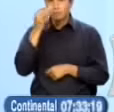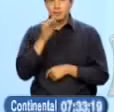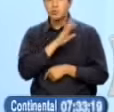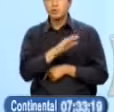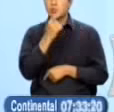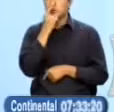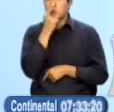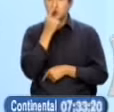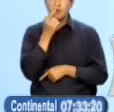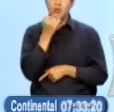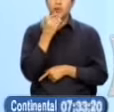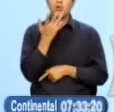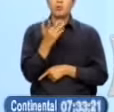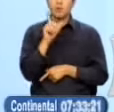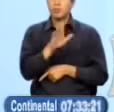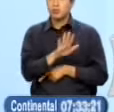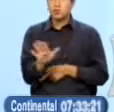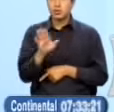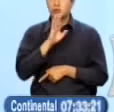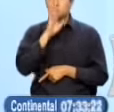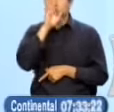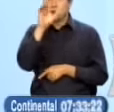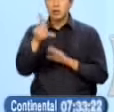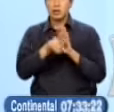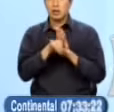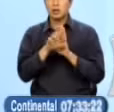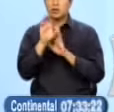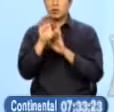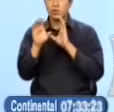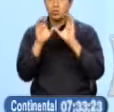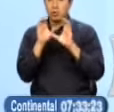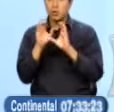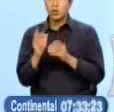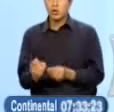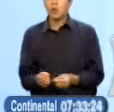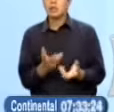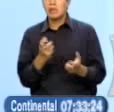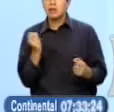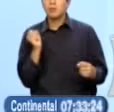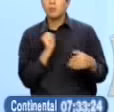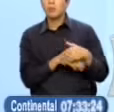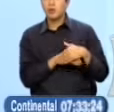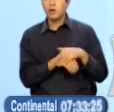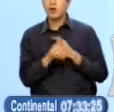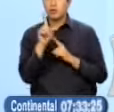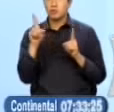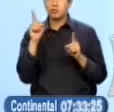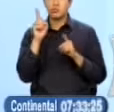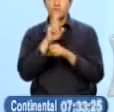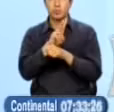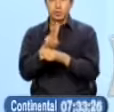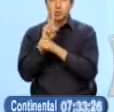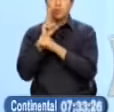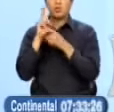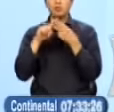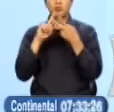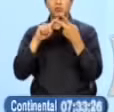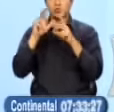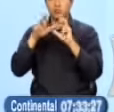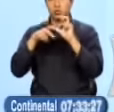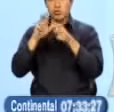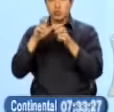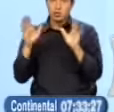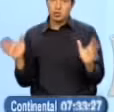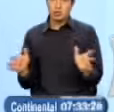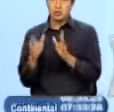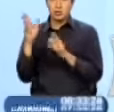intención es congraciarse con quienes han amenazado con tirar la ley de comunicación al tacho de la basura tanto súper con como cordic con alentamos a la